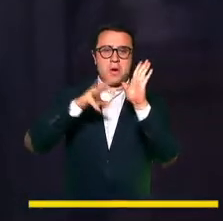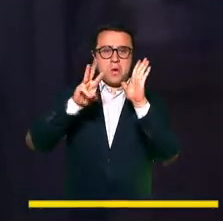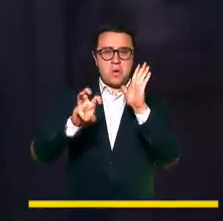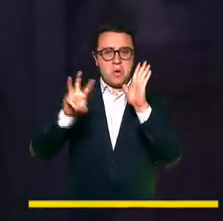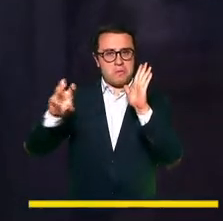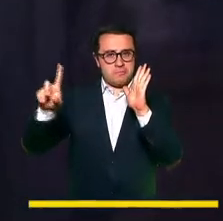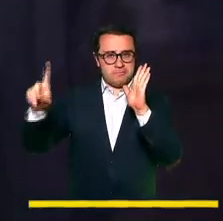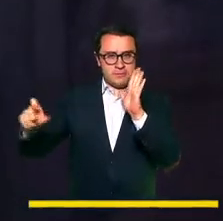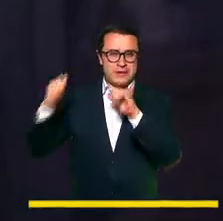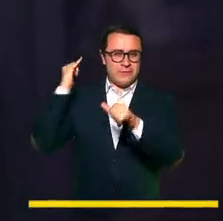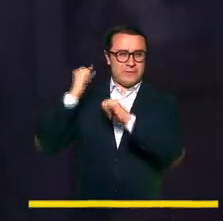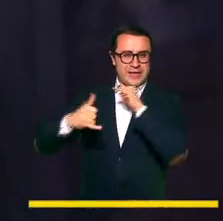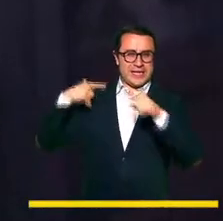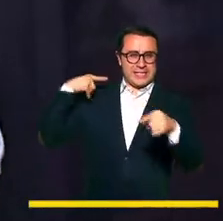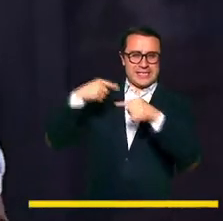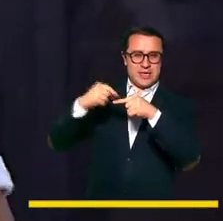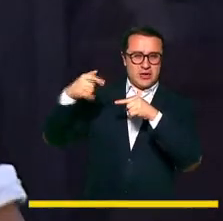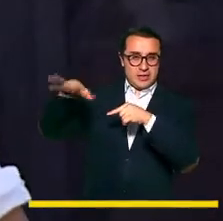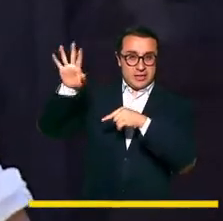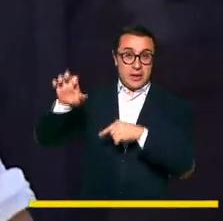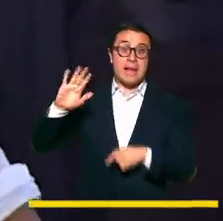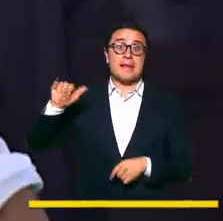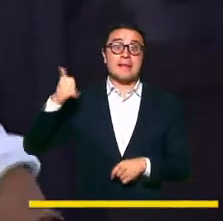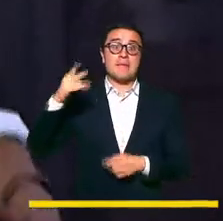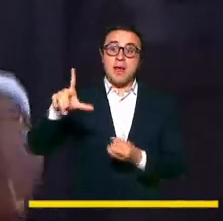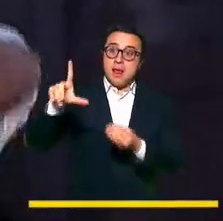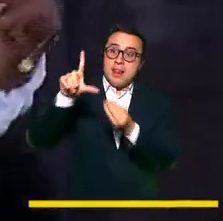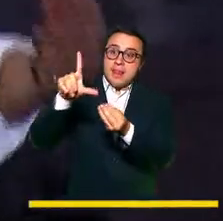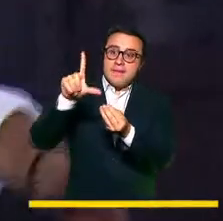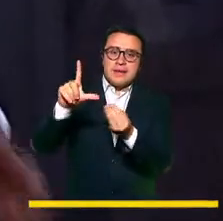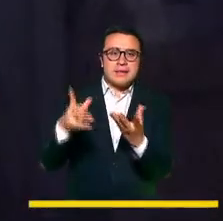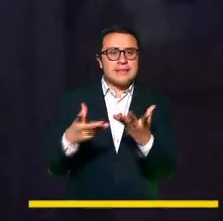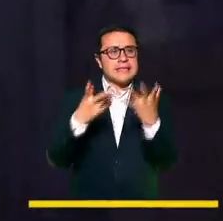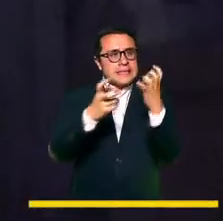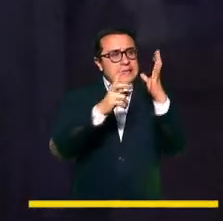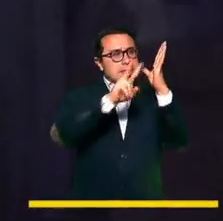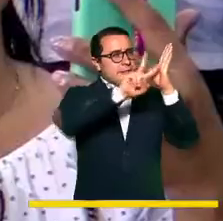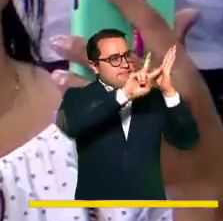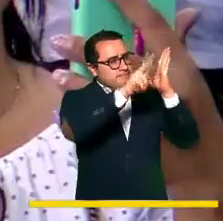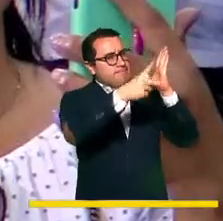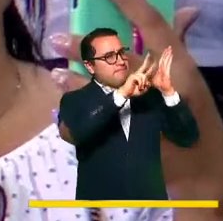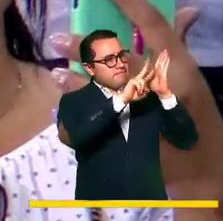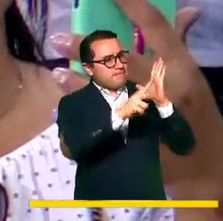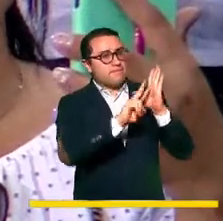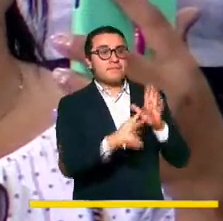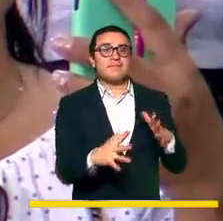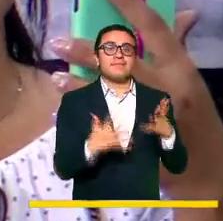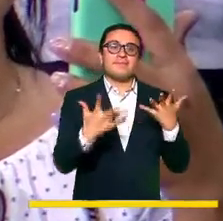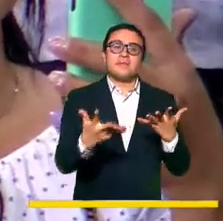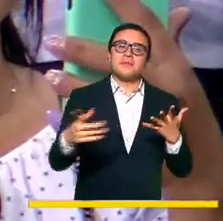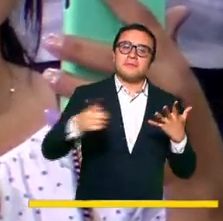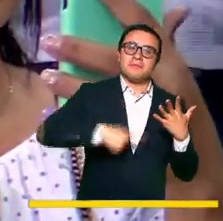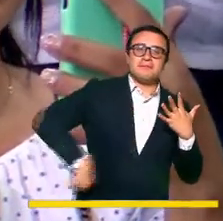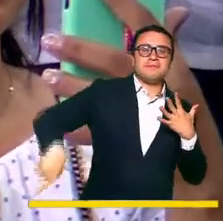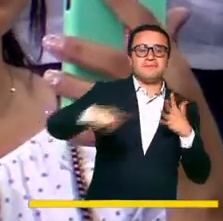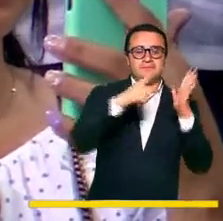XIX. Y después los liberales intentaron cambiarla en lo que se llamó la Revolución en Marcha